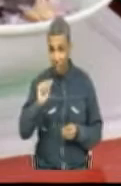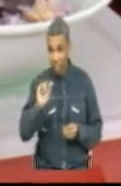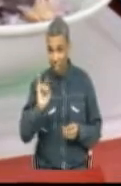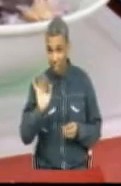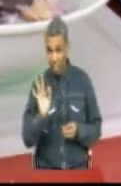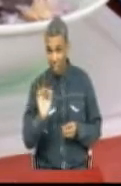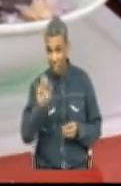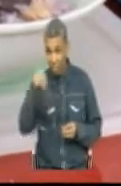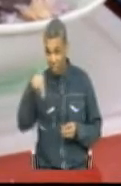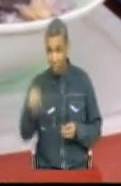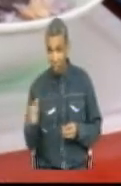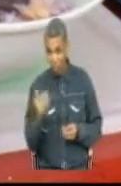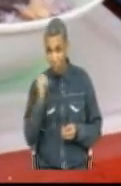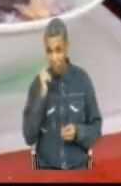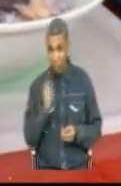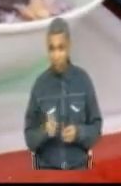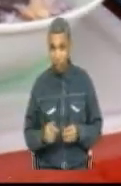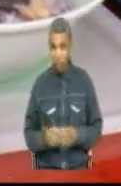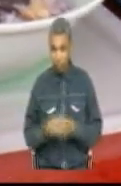limón